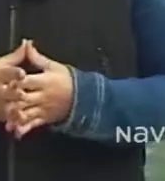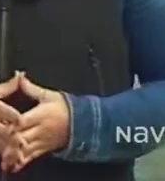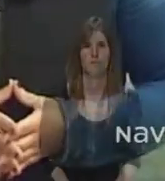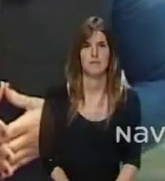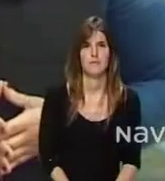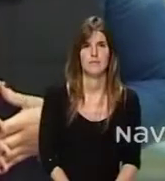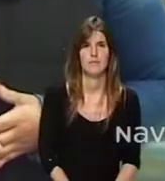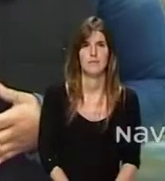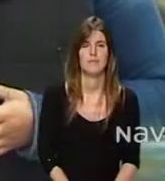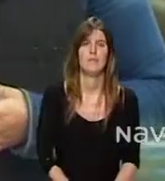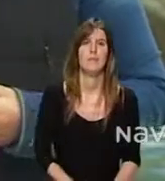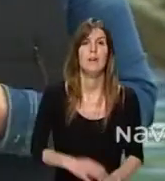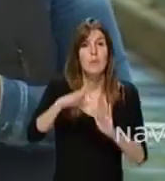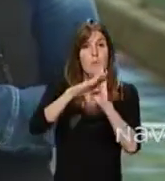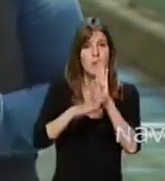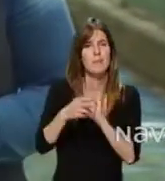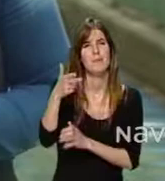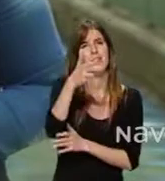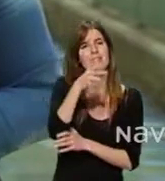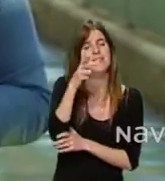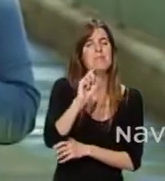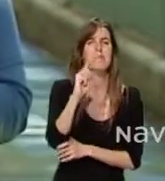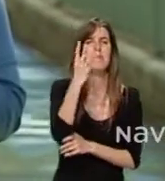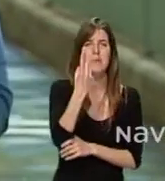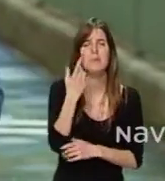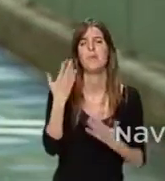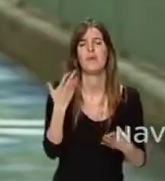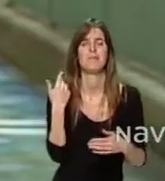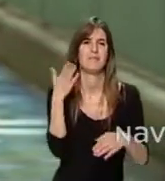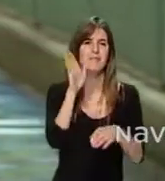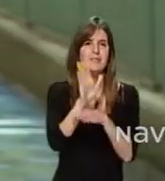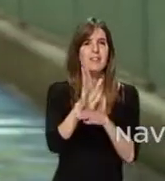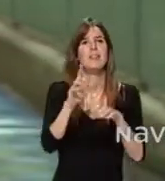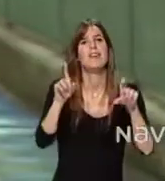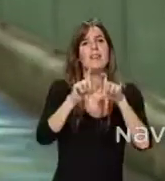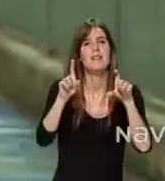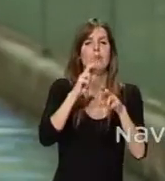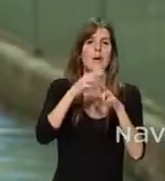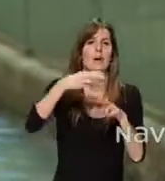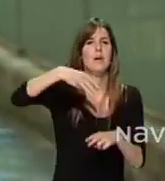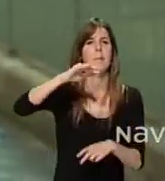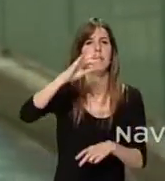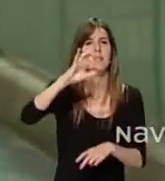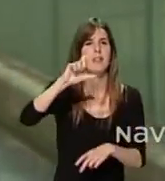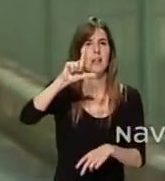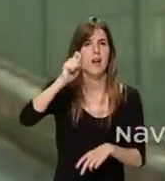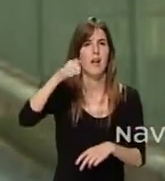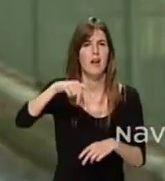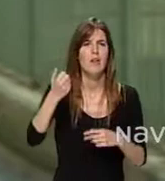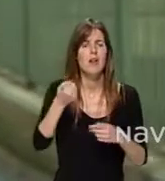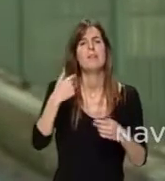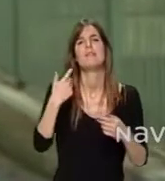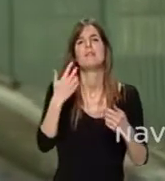Arrancamos nuestro primer reportaje de esta semana presentándoos Miscelania Showroom, un espacio dedicado a la